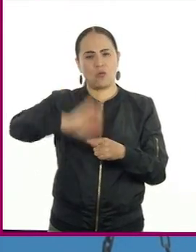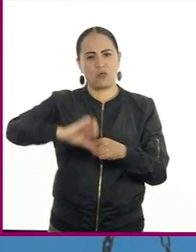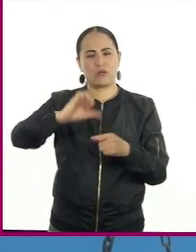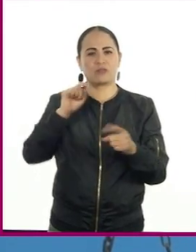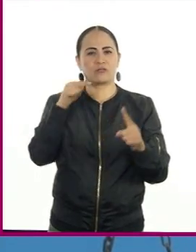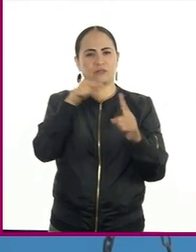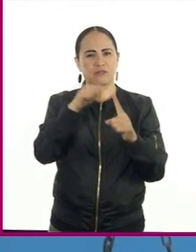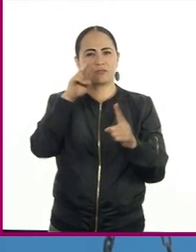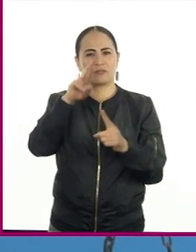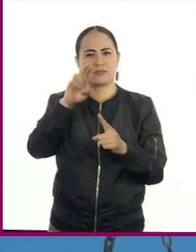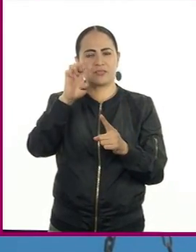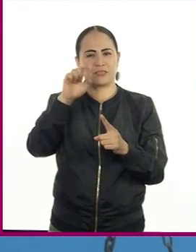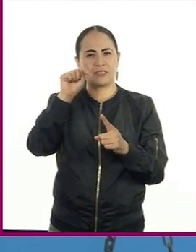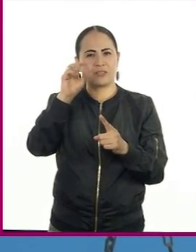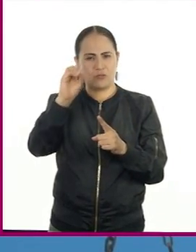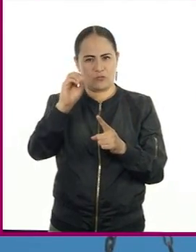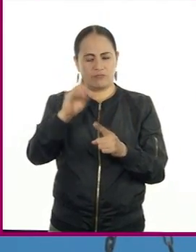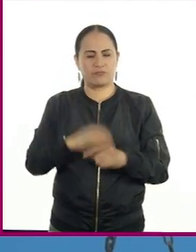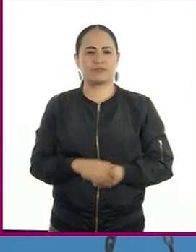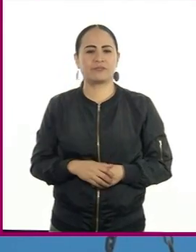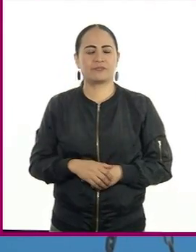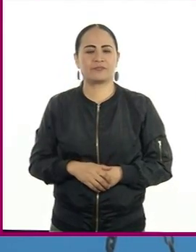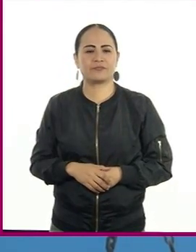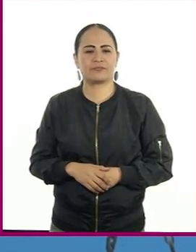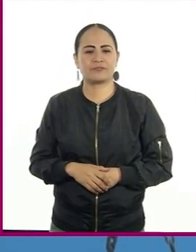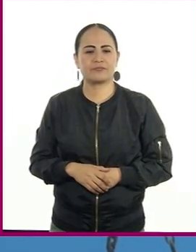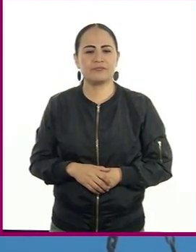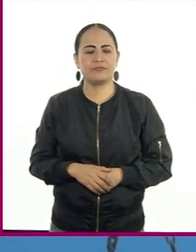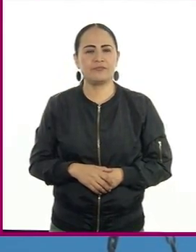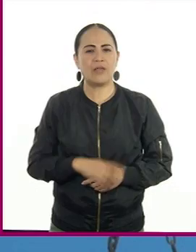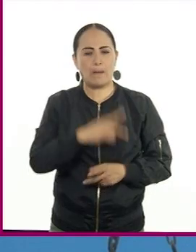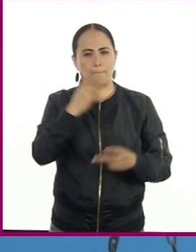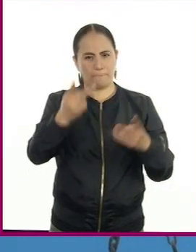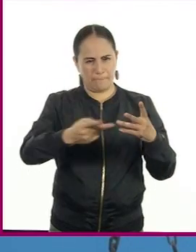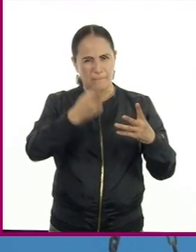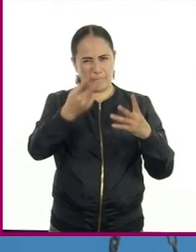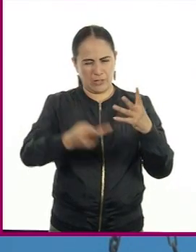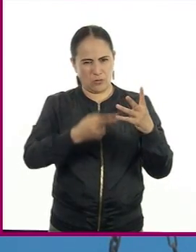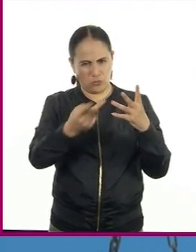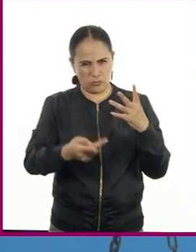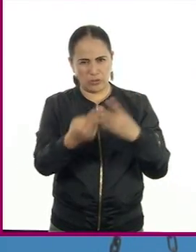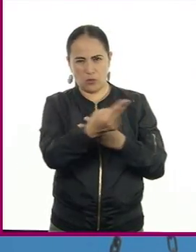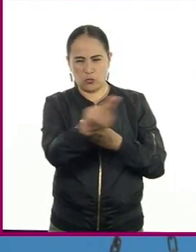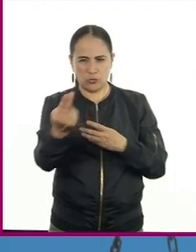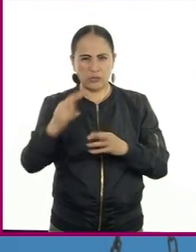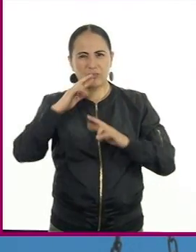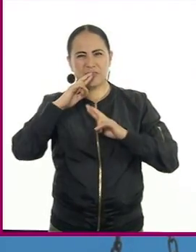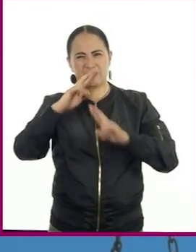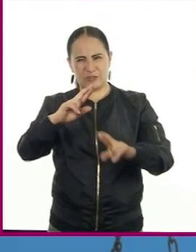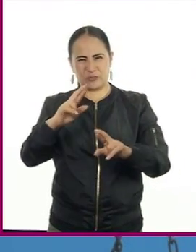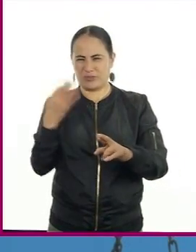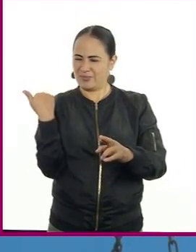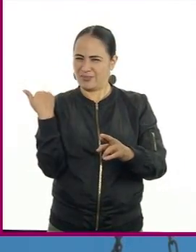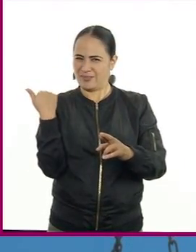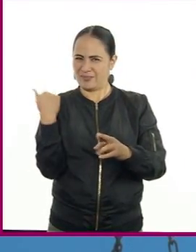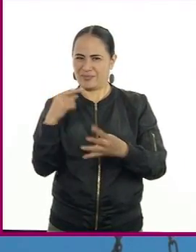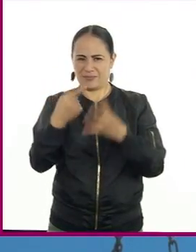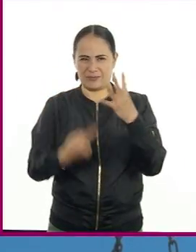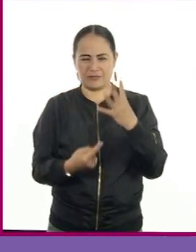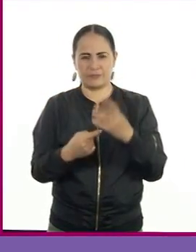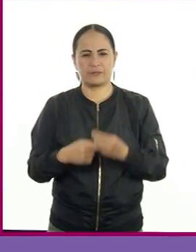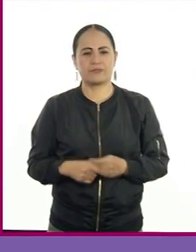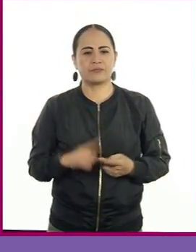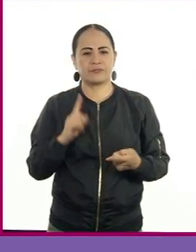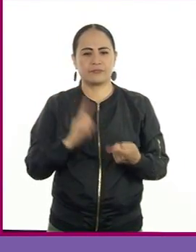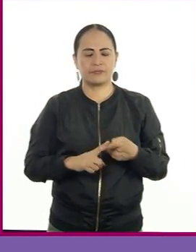hoy. Por un lado, es responder las preguntas que les proporcionamos anteriormente, las cuales